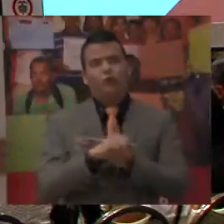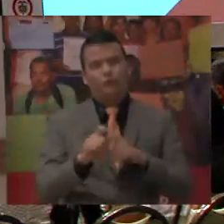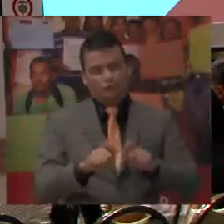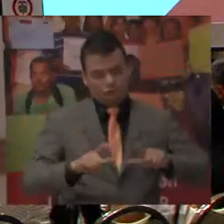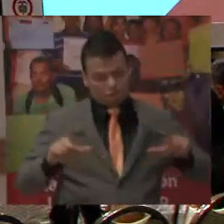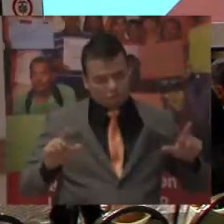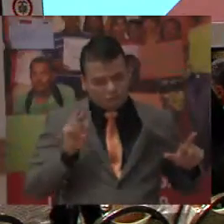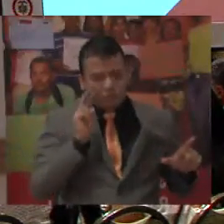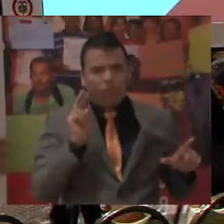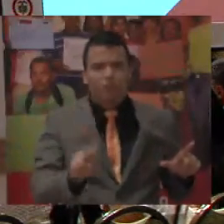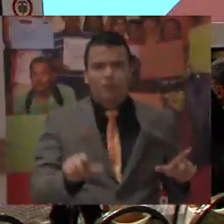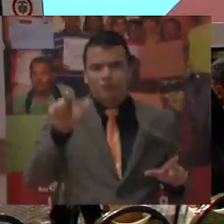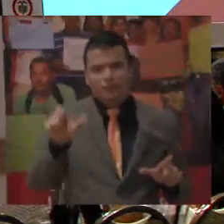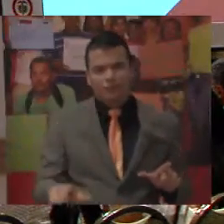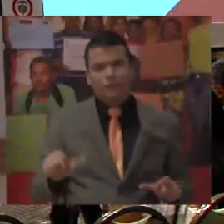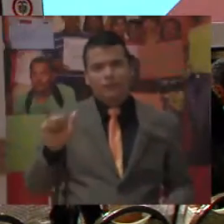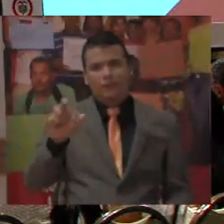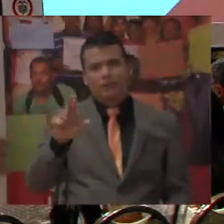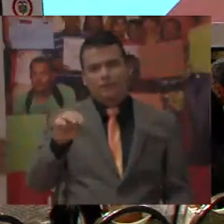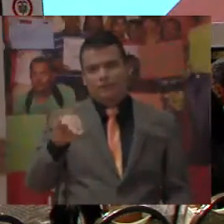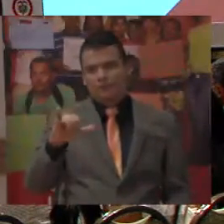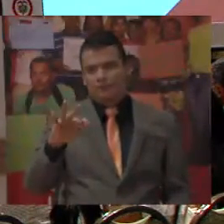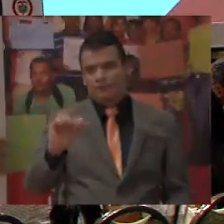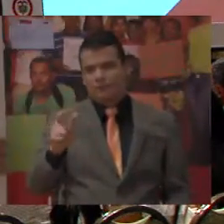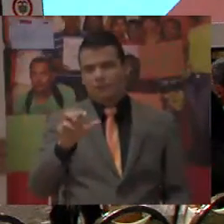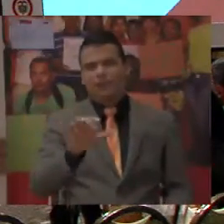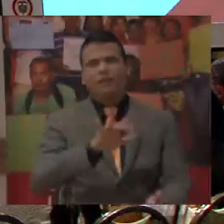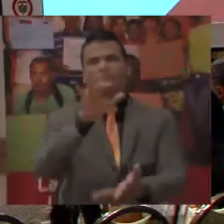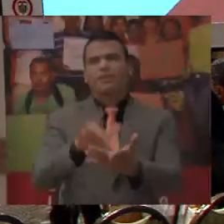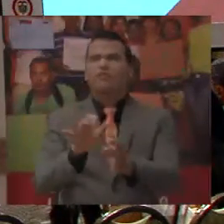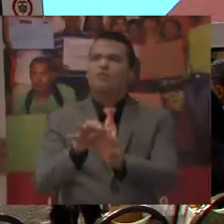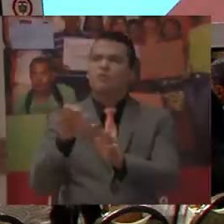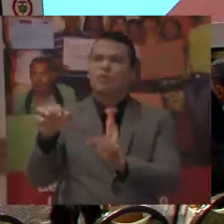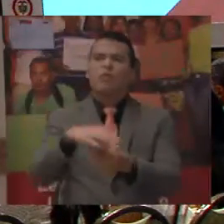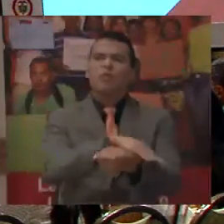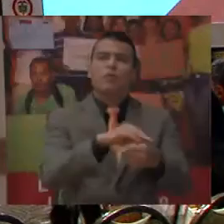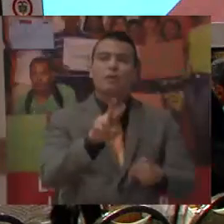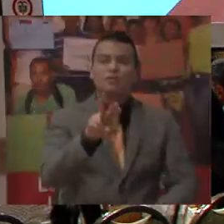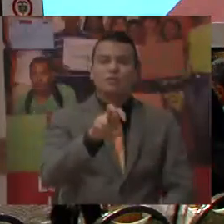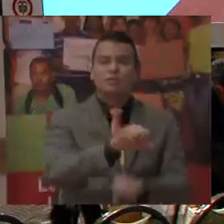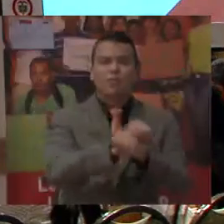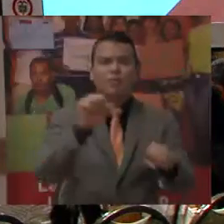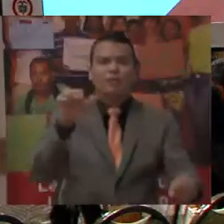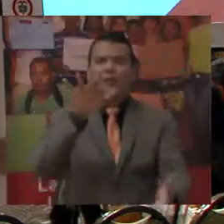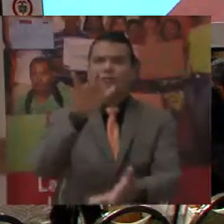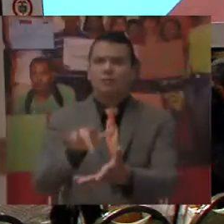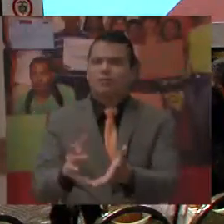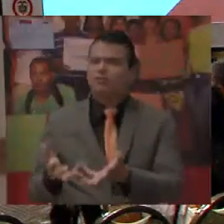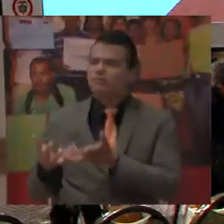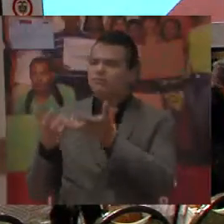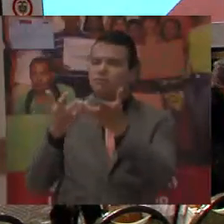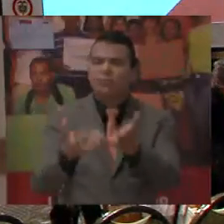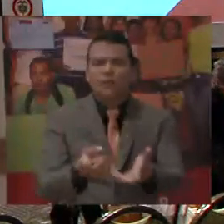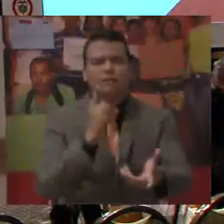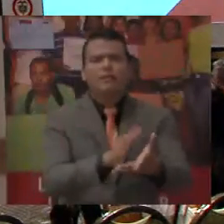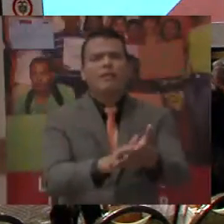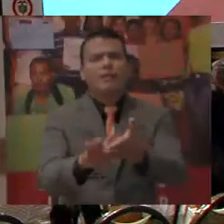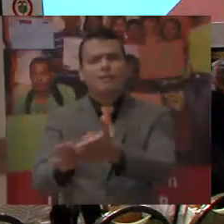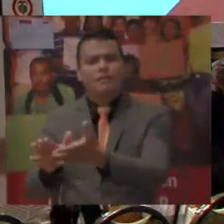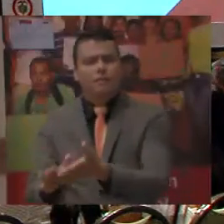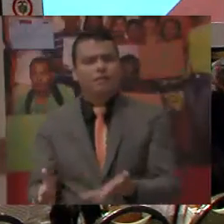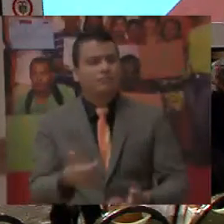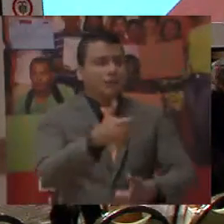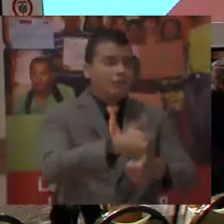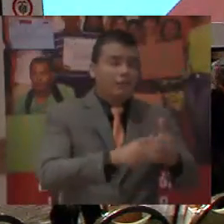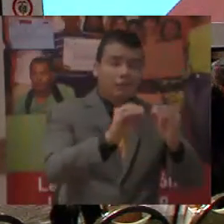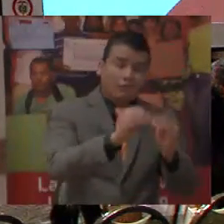que Mauricio Armitage está en la vereda tal o en el barrio tal a las 7 de la mañana socializando. Cada quien con su